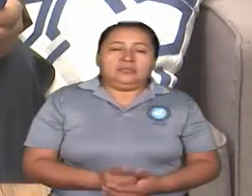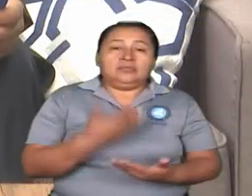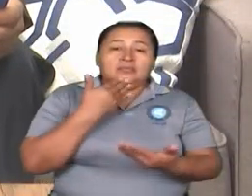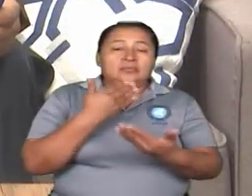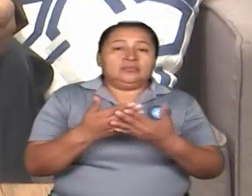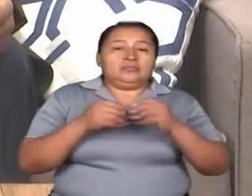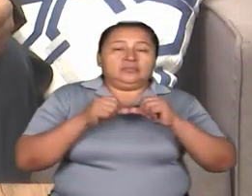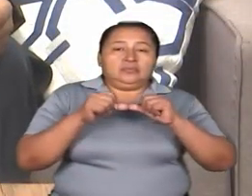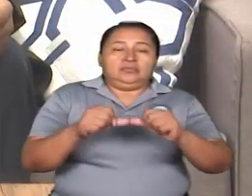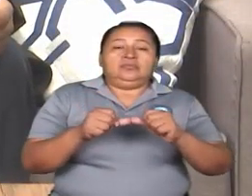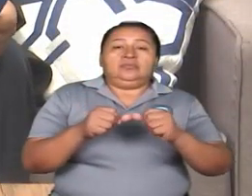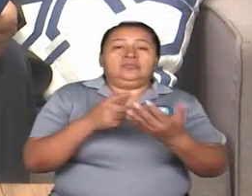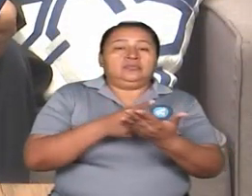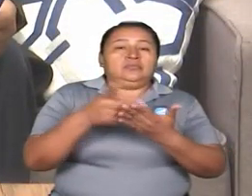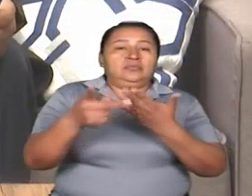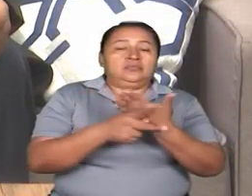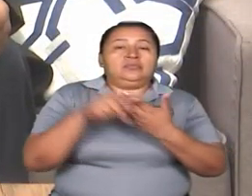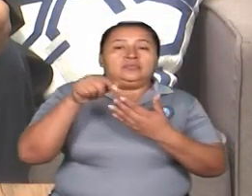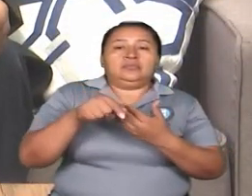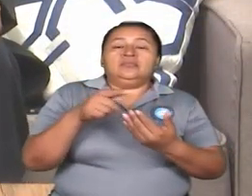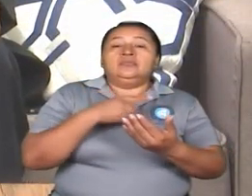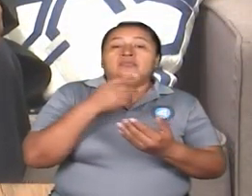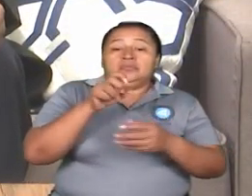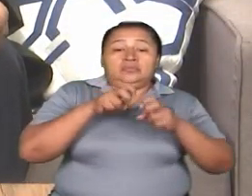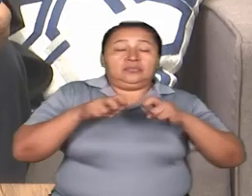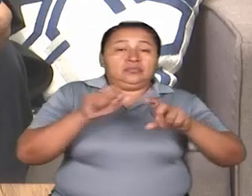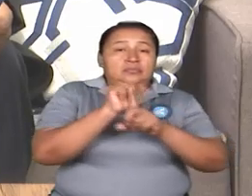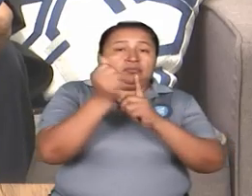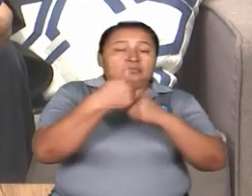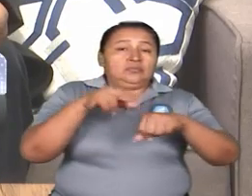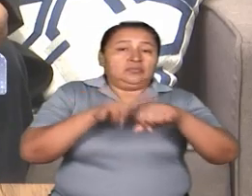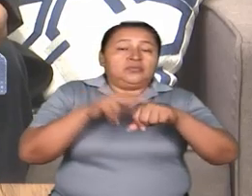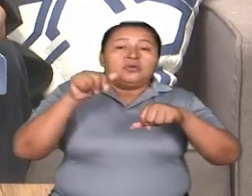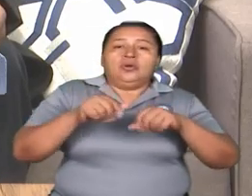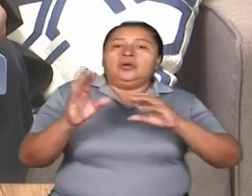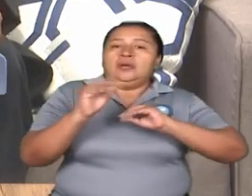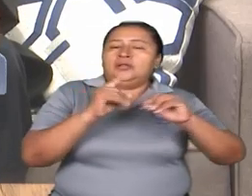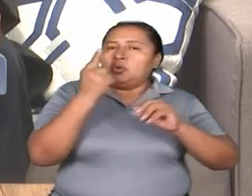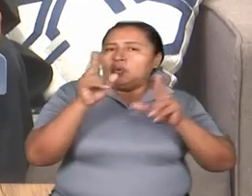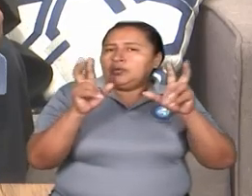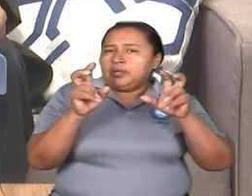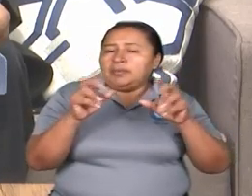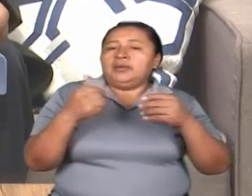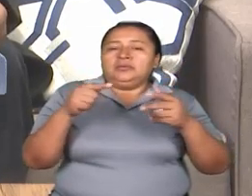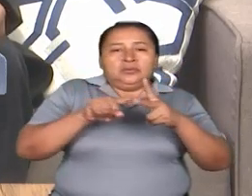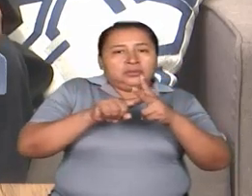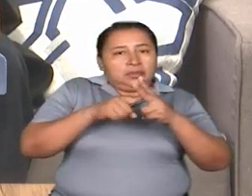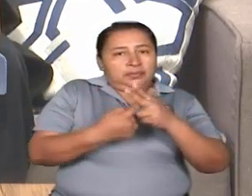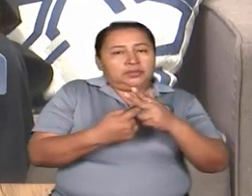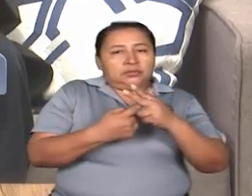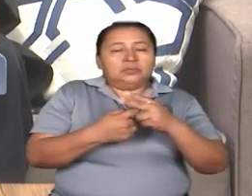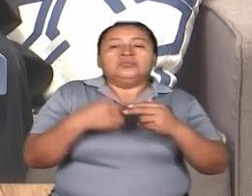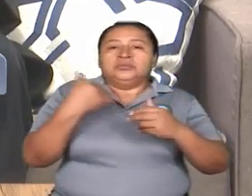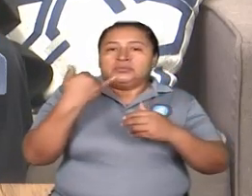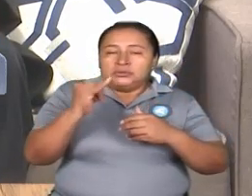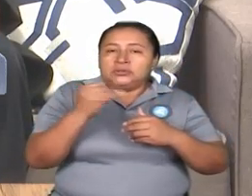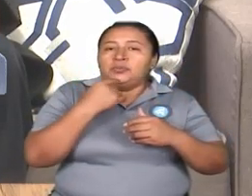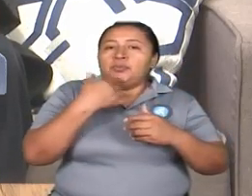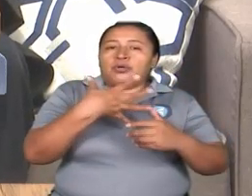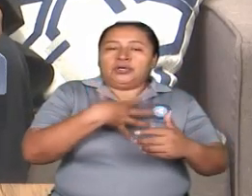Gracias por continuar en sintonía precisamente de su programa Desde el Parlamento. Y hoy conversando sobre un tema que dio origen y que es la razón por la